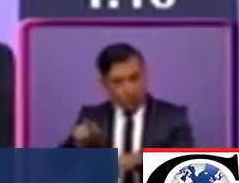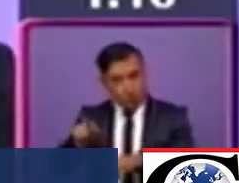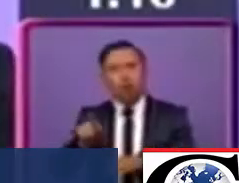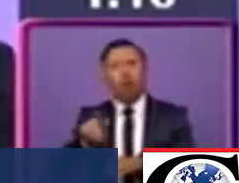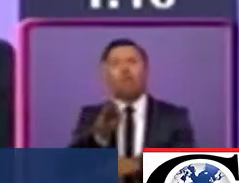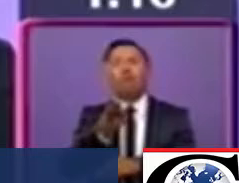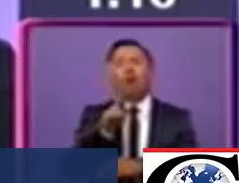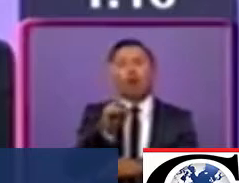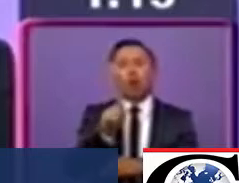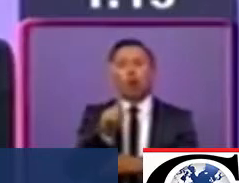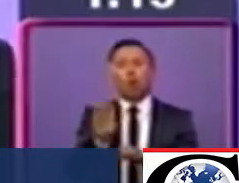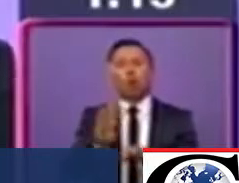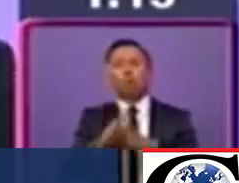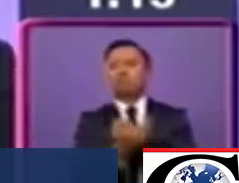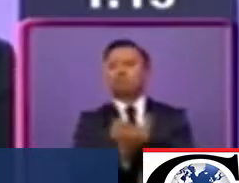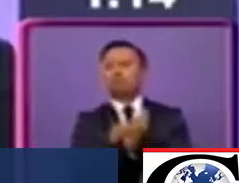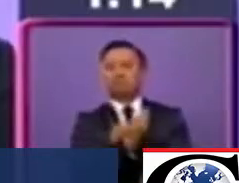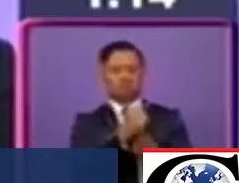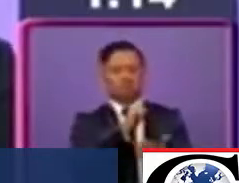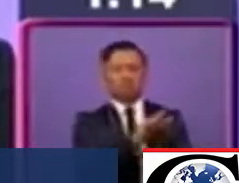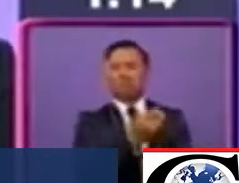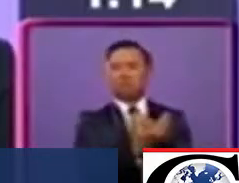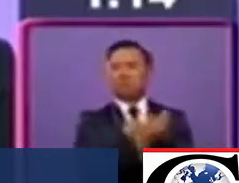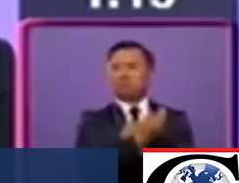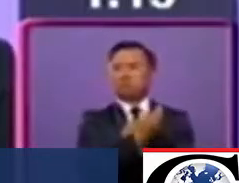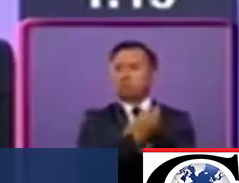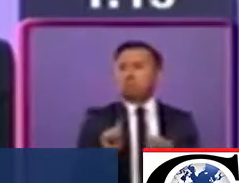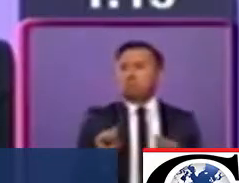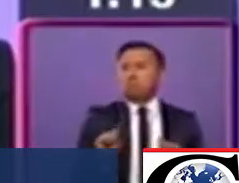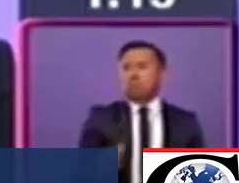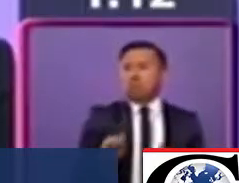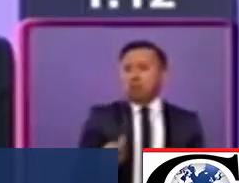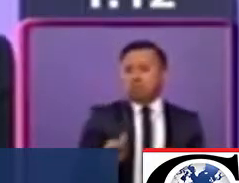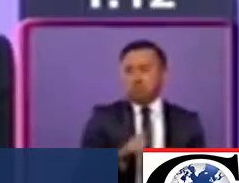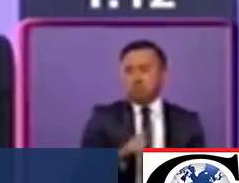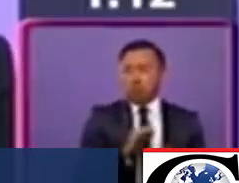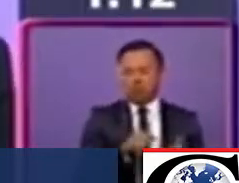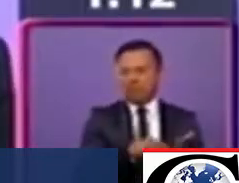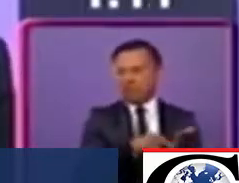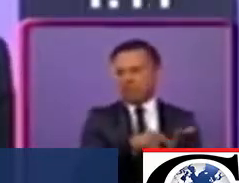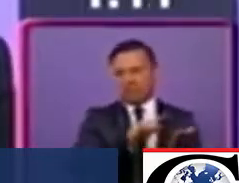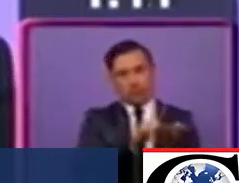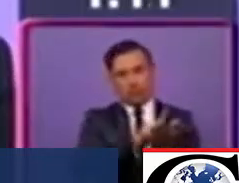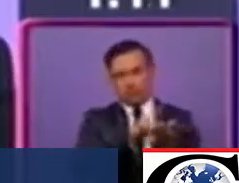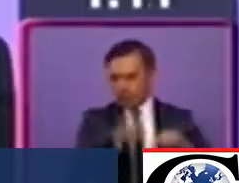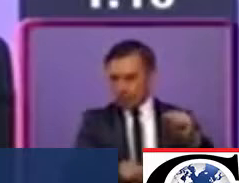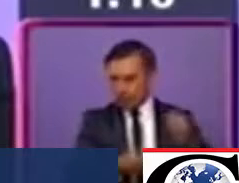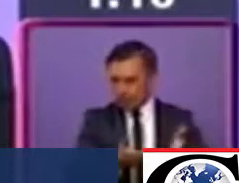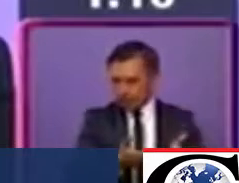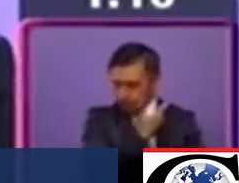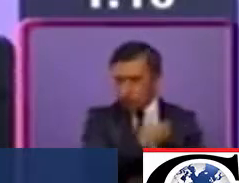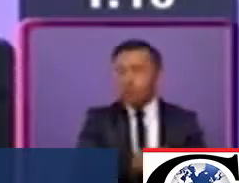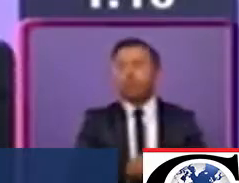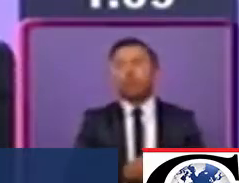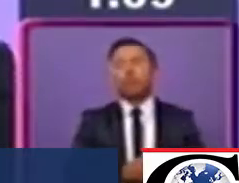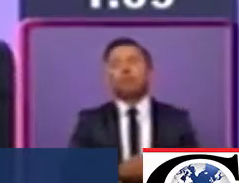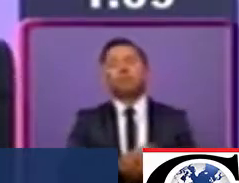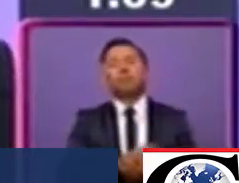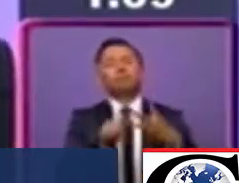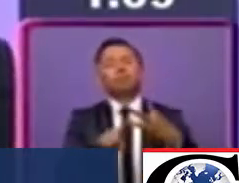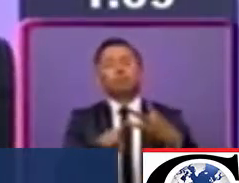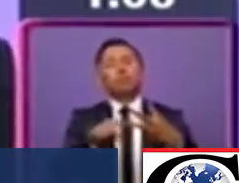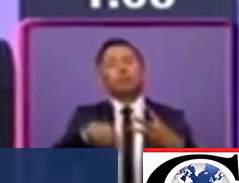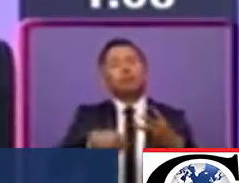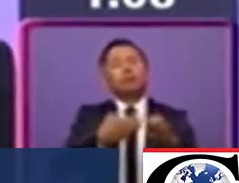de Ixtapaluca se esperaba la presencia de Andrés Manuel López Obrador, pero pues nunca llegó. Y bueno, ante esto hubo